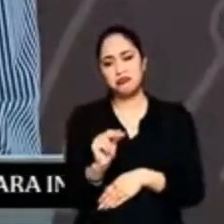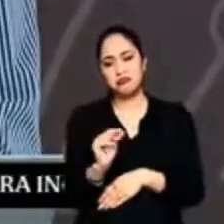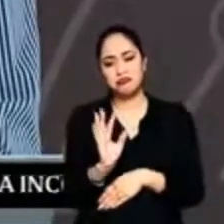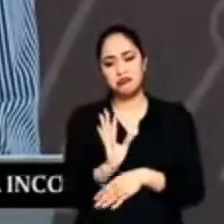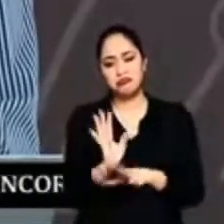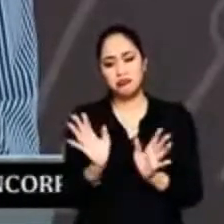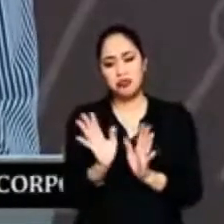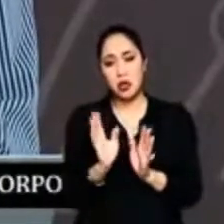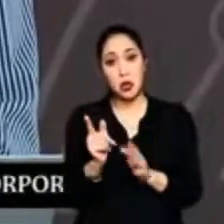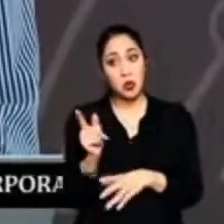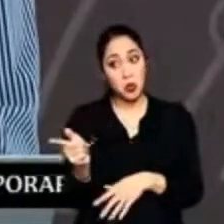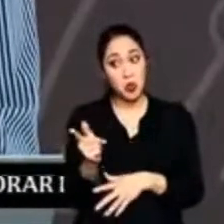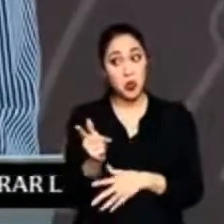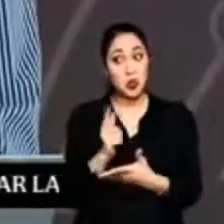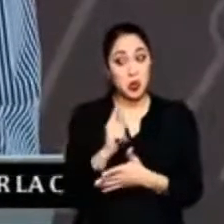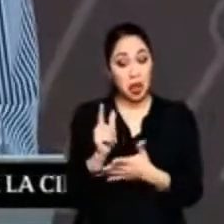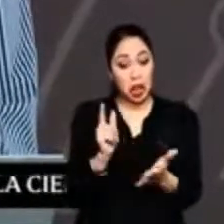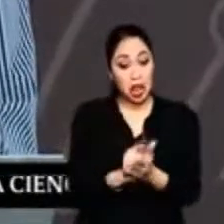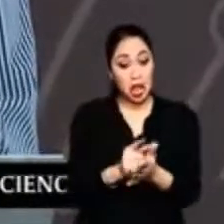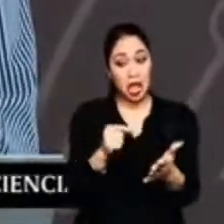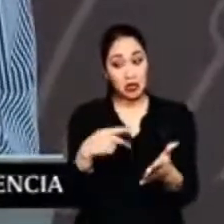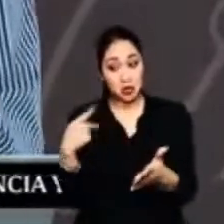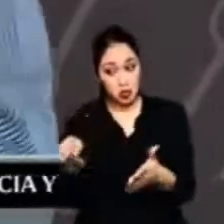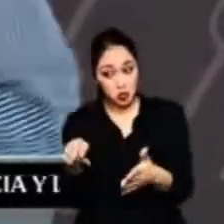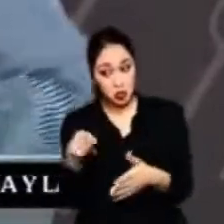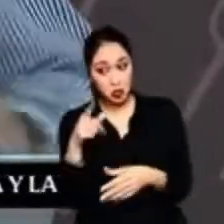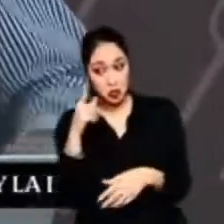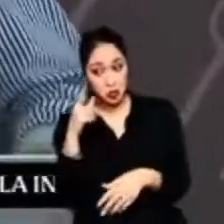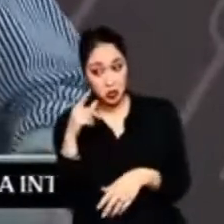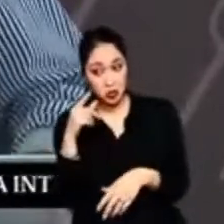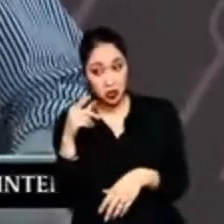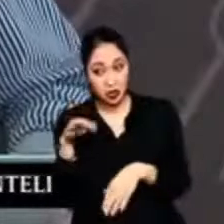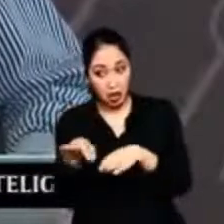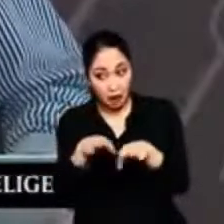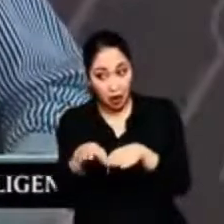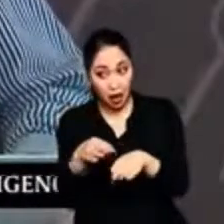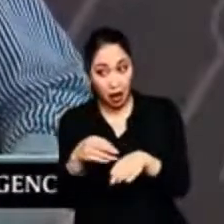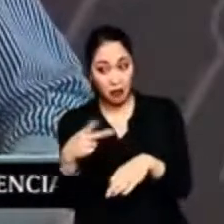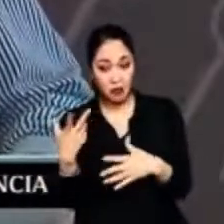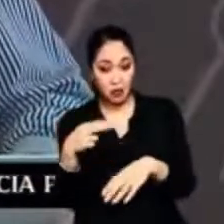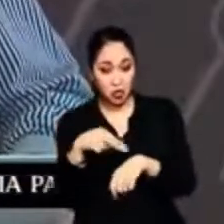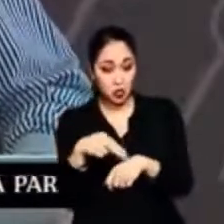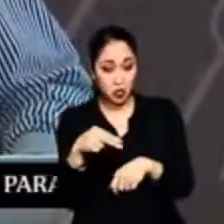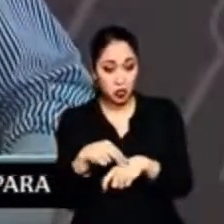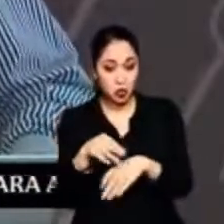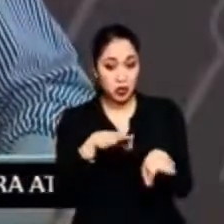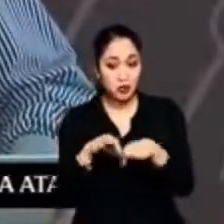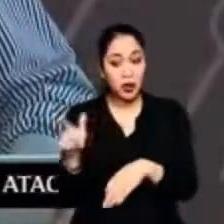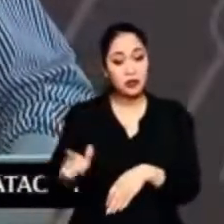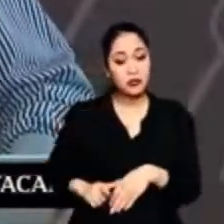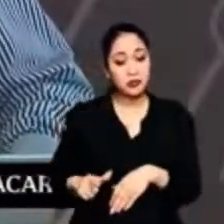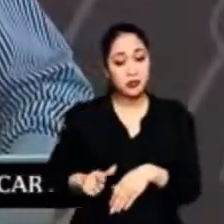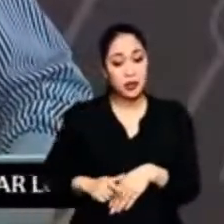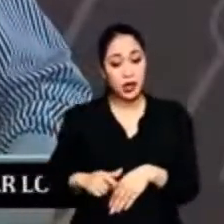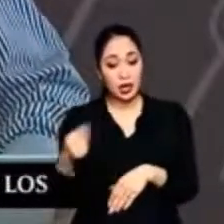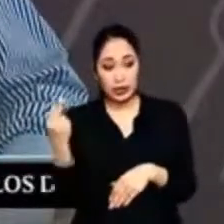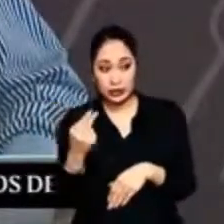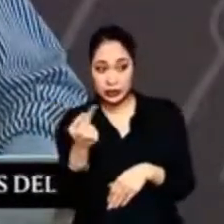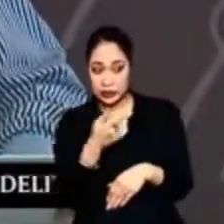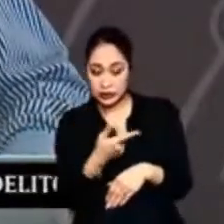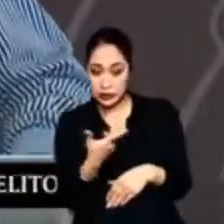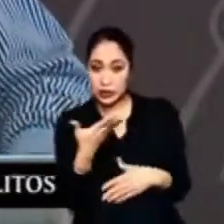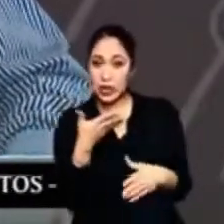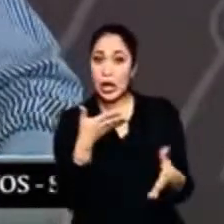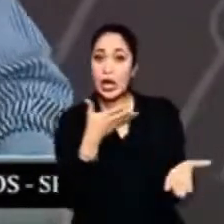orden porque tu trabajo es, también eres un servidor público y tienes que atender